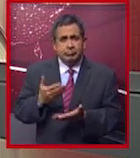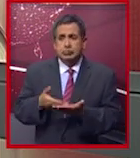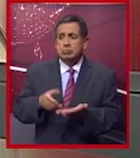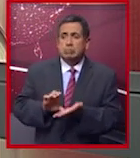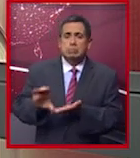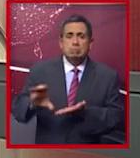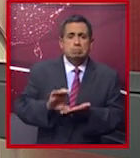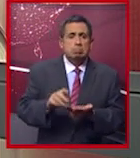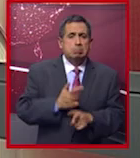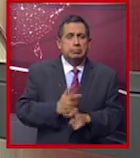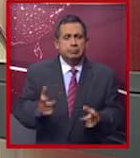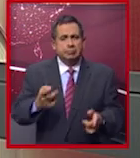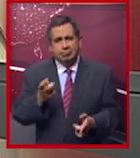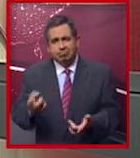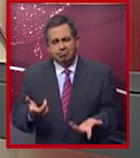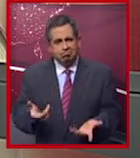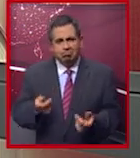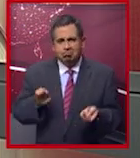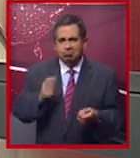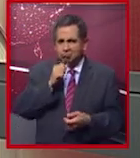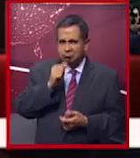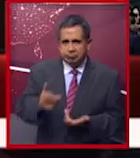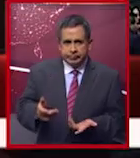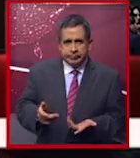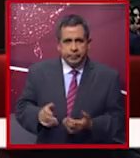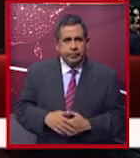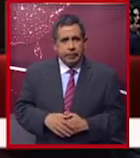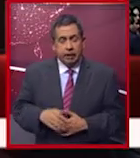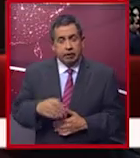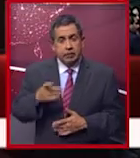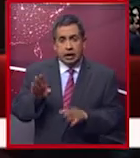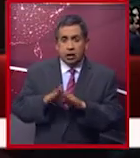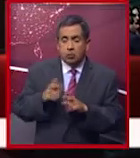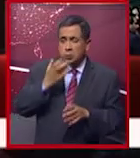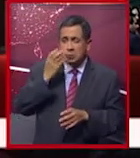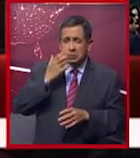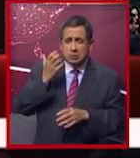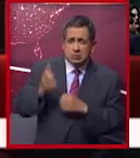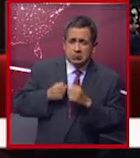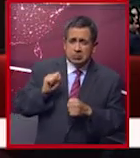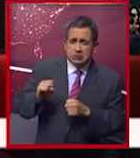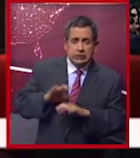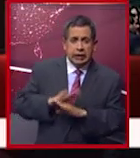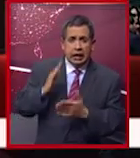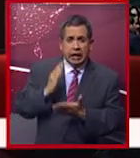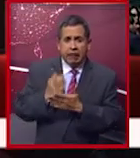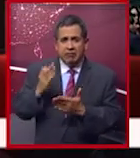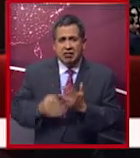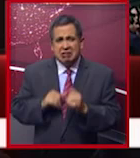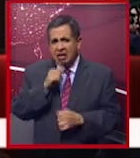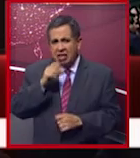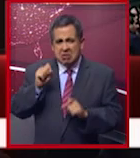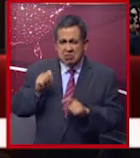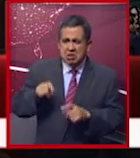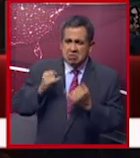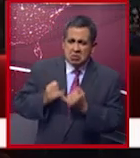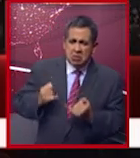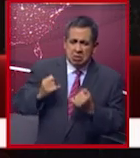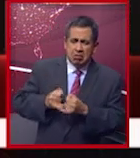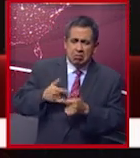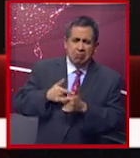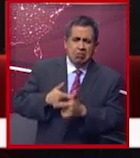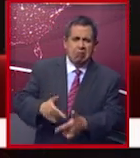los recursos públicos en materia de publicidad gubernamental, ni romperá con los vicios que se dan entre autoridades gubernamentales y medios